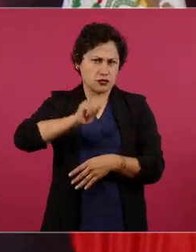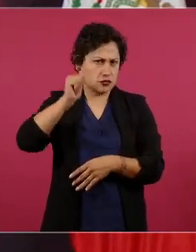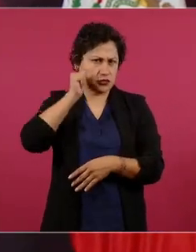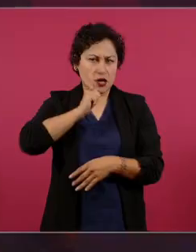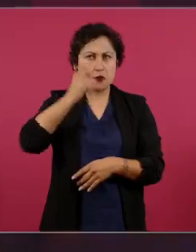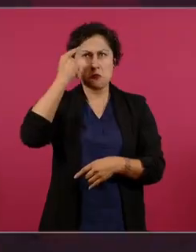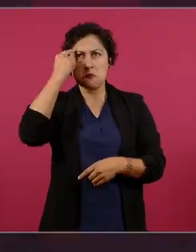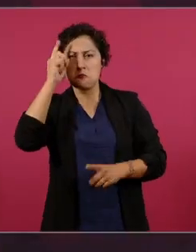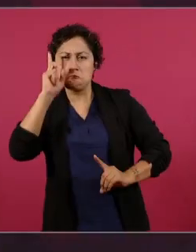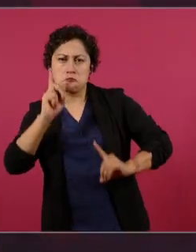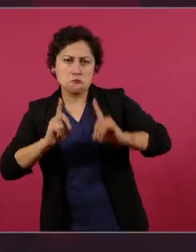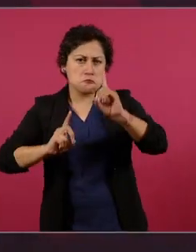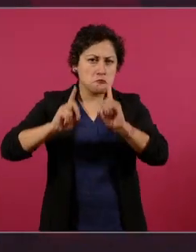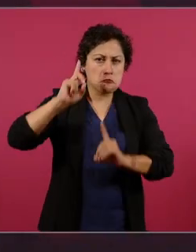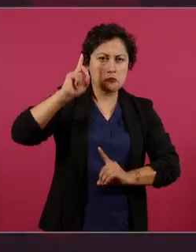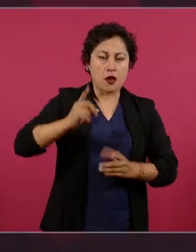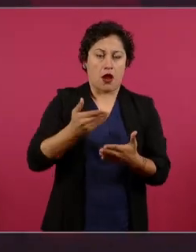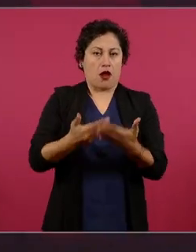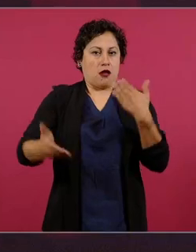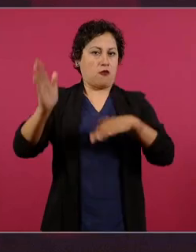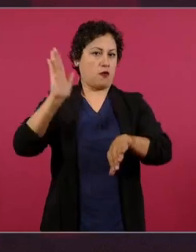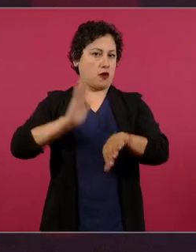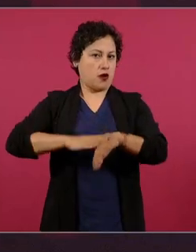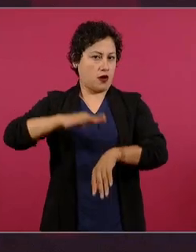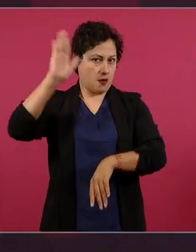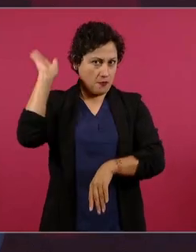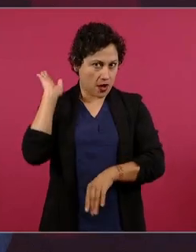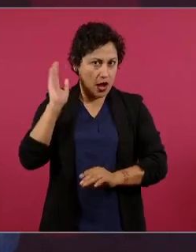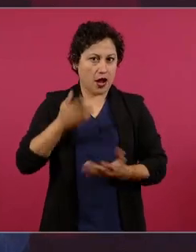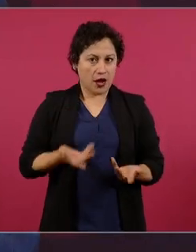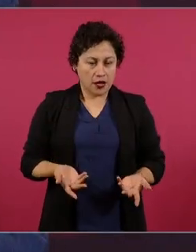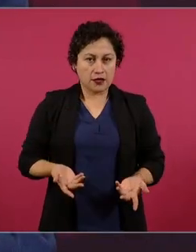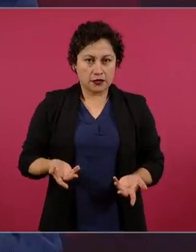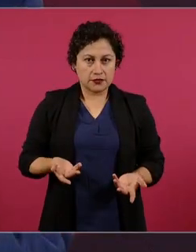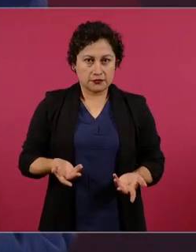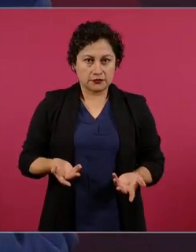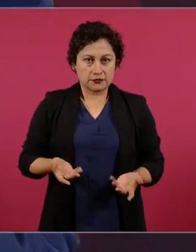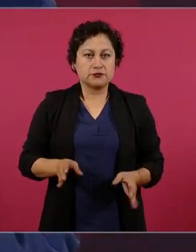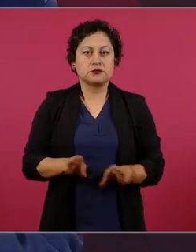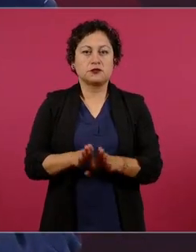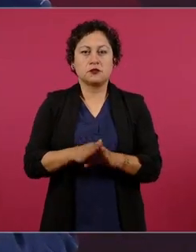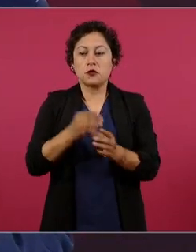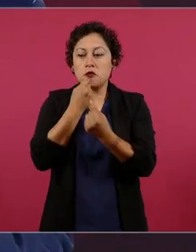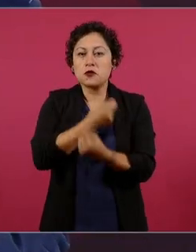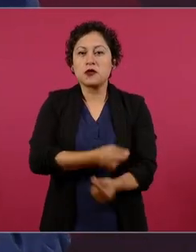En la escuela, esos no andan con diplomacia,